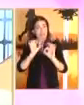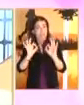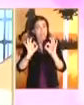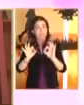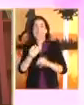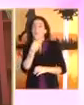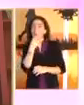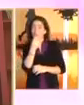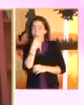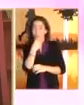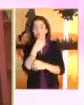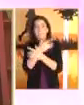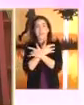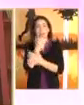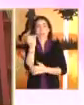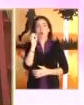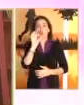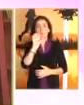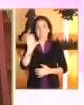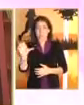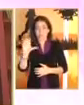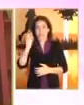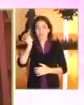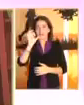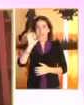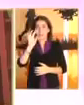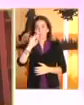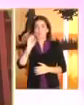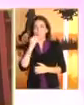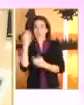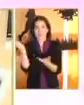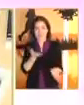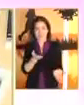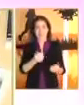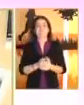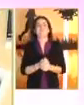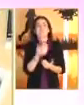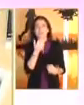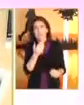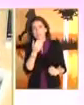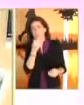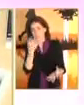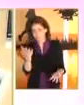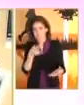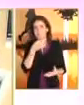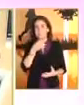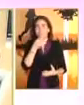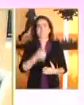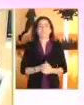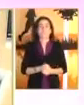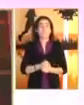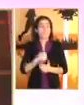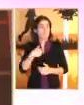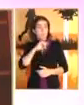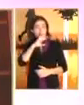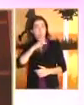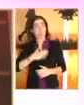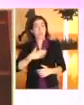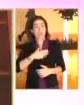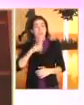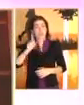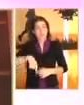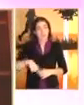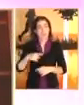Muy buenas tardes, bienvenida. Hola, buenas tardes. Una semana más. Una Encantados semana más. De que estáis con nosotros. Yo también estoy encantada de poder